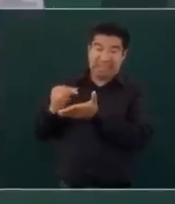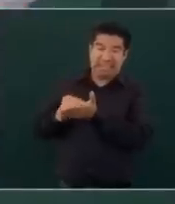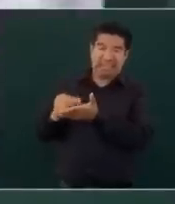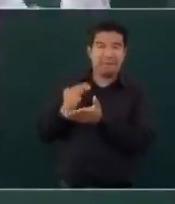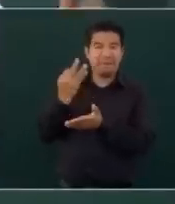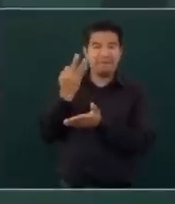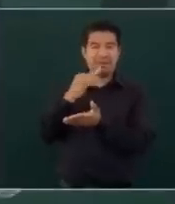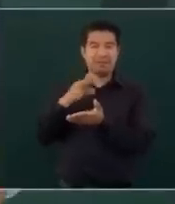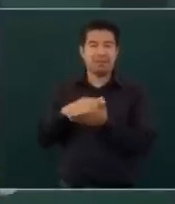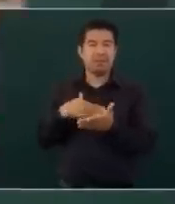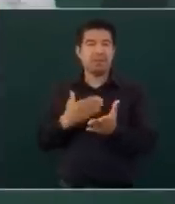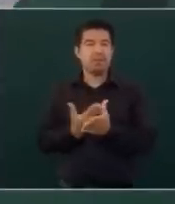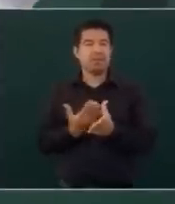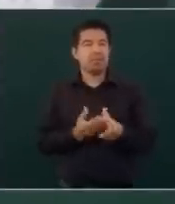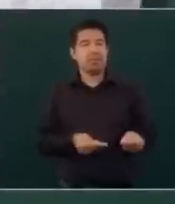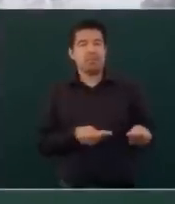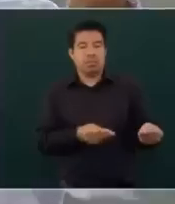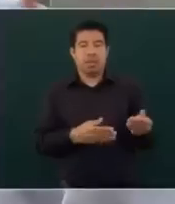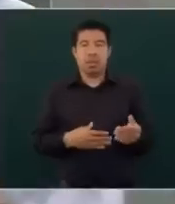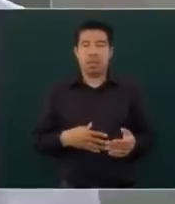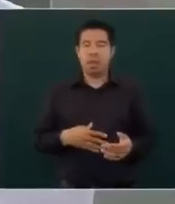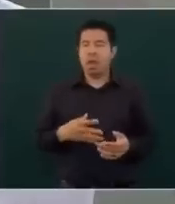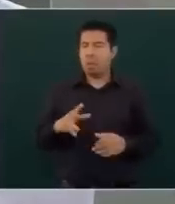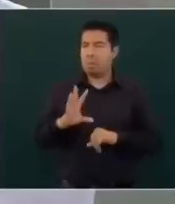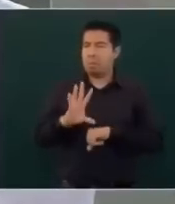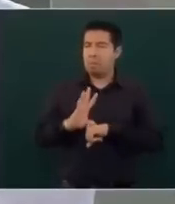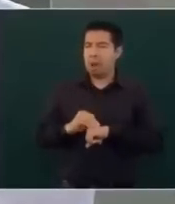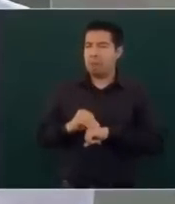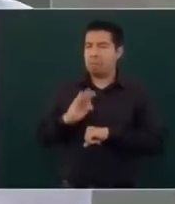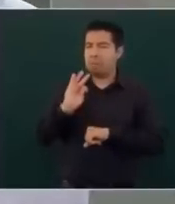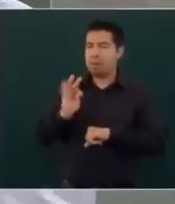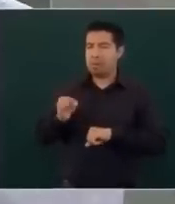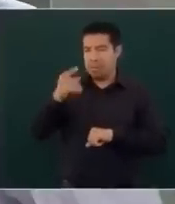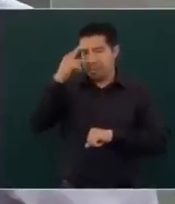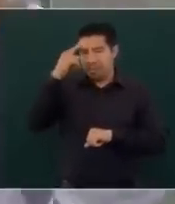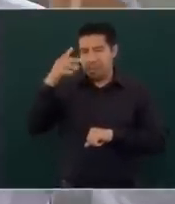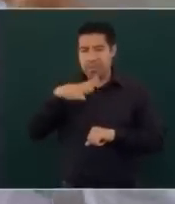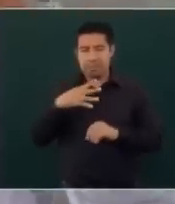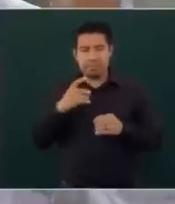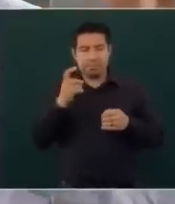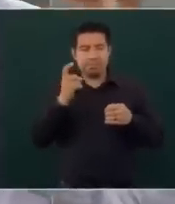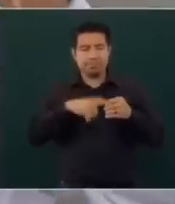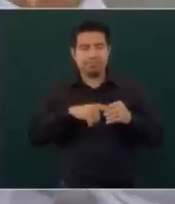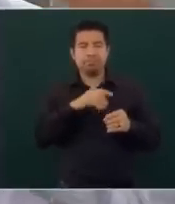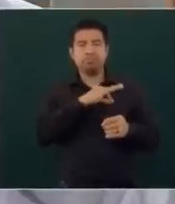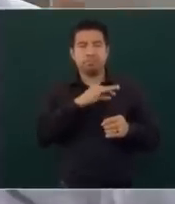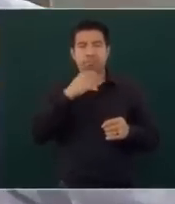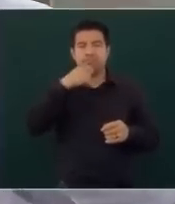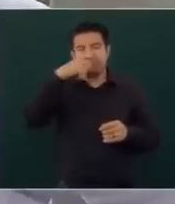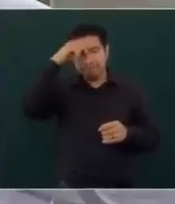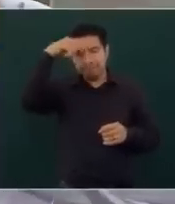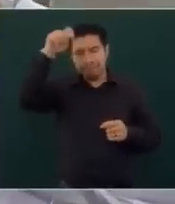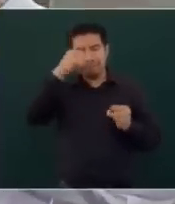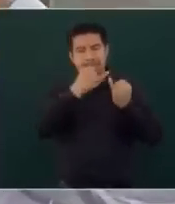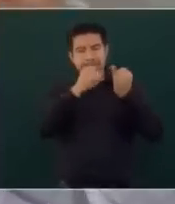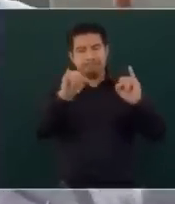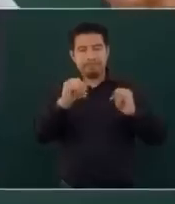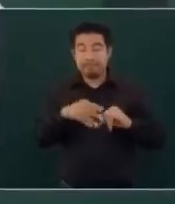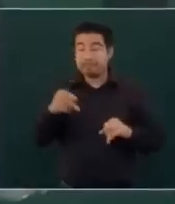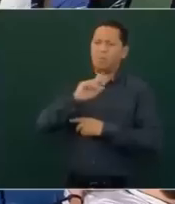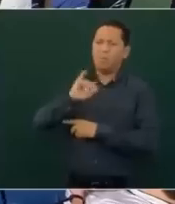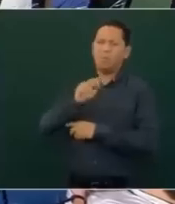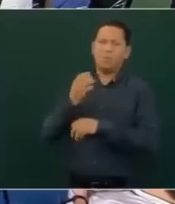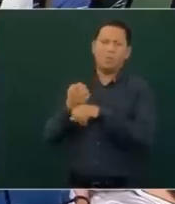y le dieron el registro, porque necesitaban un independiente. Y todo esto también con el propósito de seguir